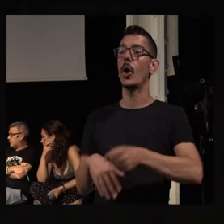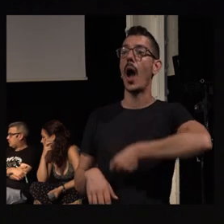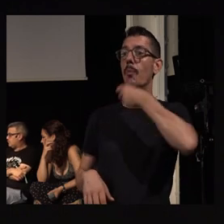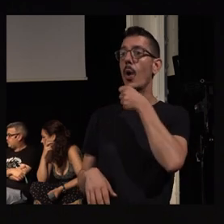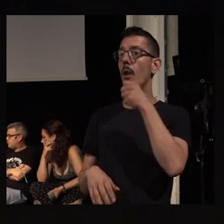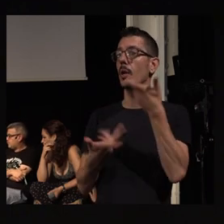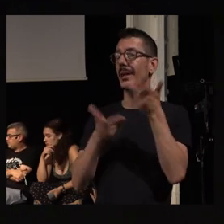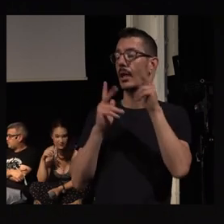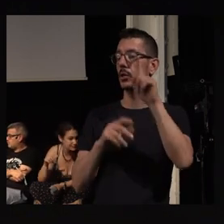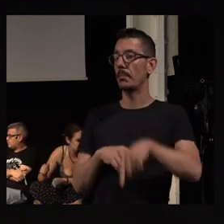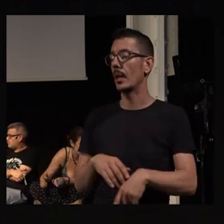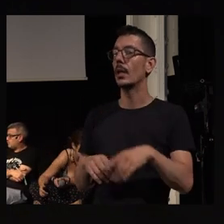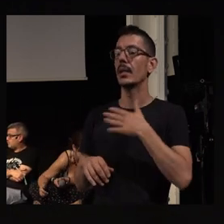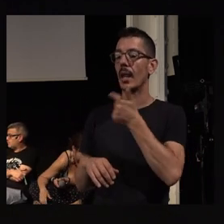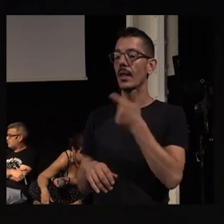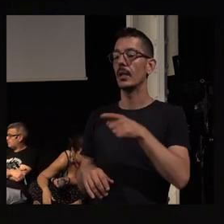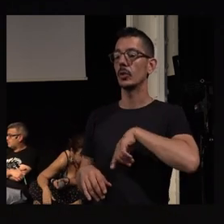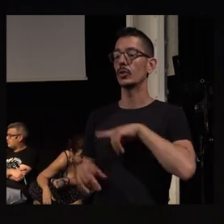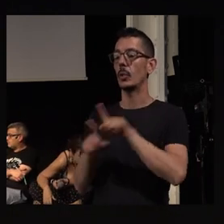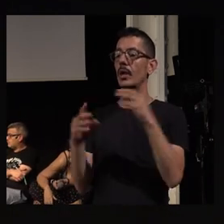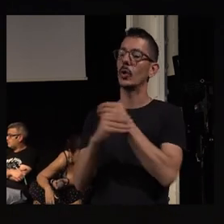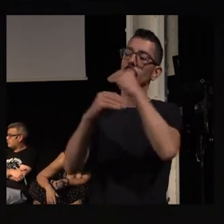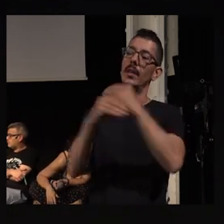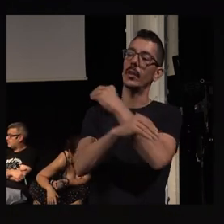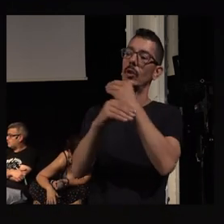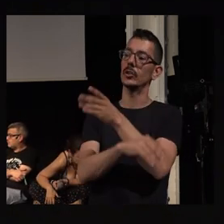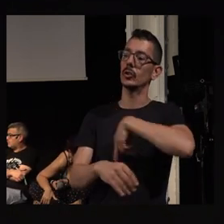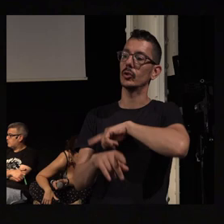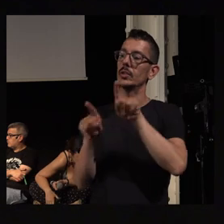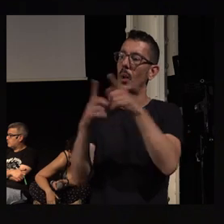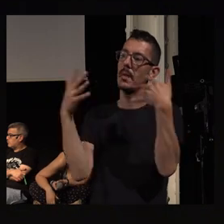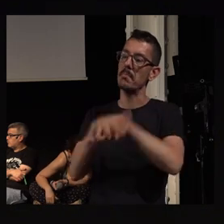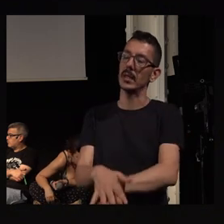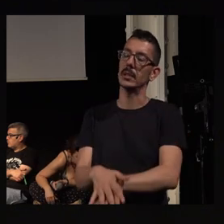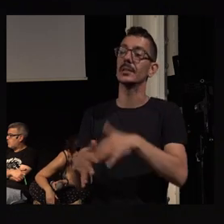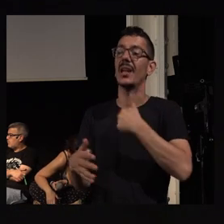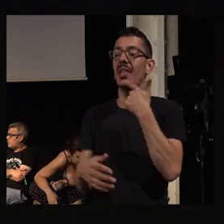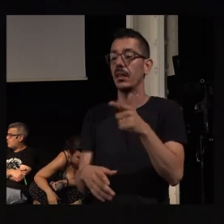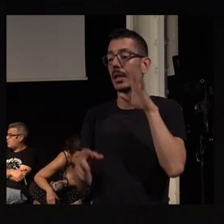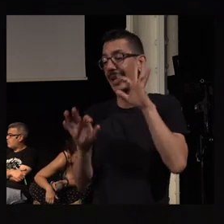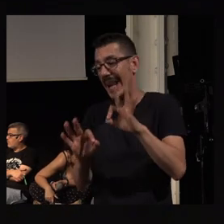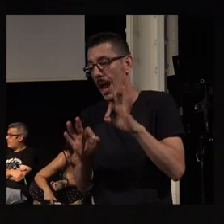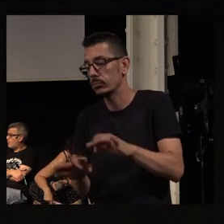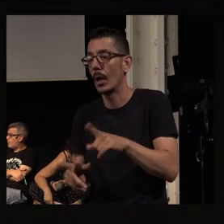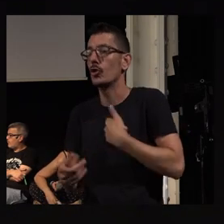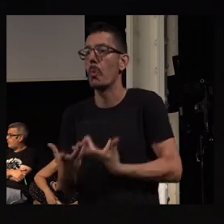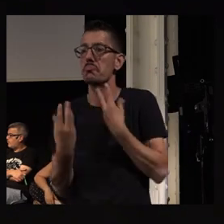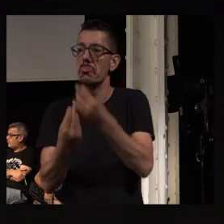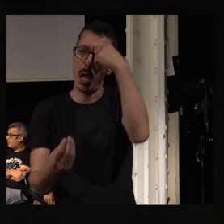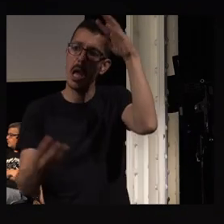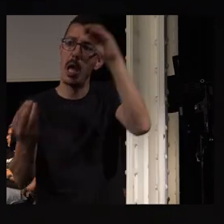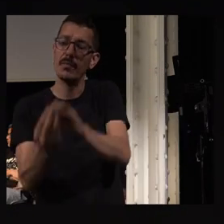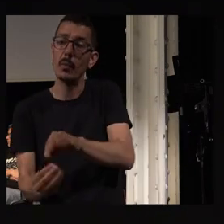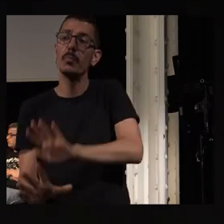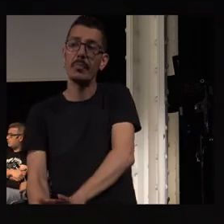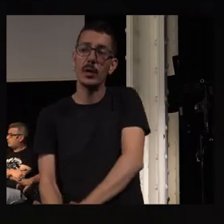Entonces, o sea, estas son las contradicciones donde estamos inmersas. Es decir, claro, o sea, es que yo estoy contigo. Pero mientras tanto, ¿o qué